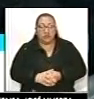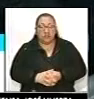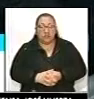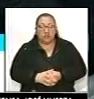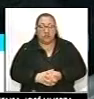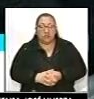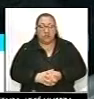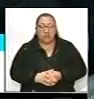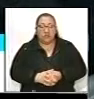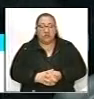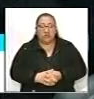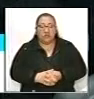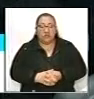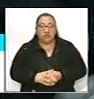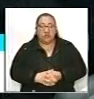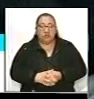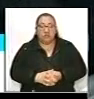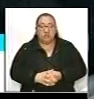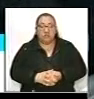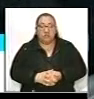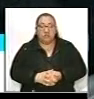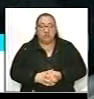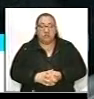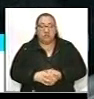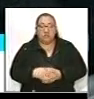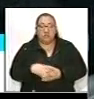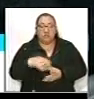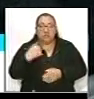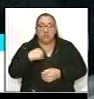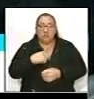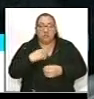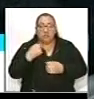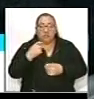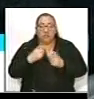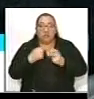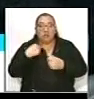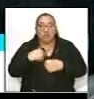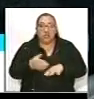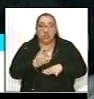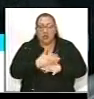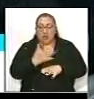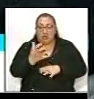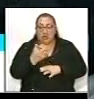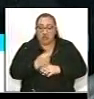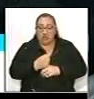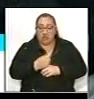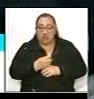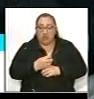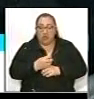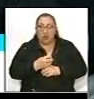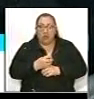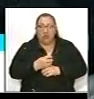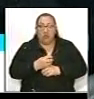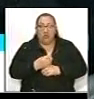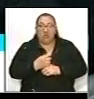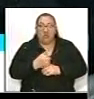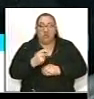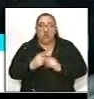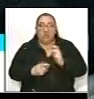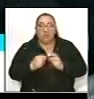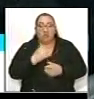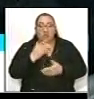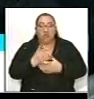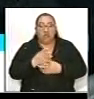no lo cubren. Y una de las cosas que nosotros, como SEMAN, hemos recogido de las víctimas